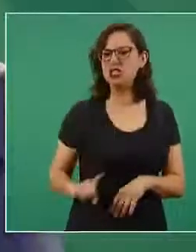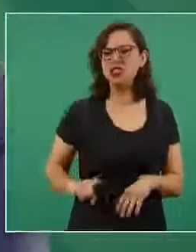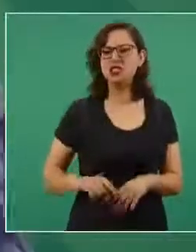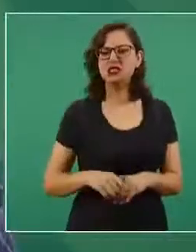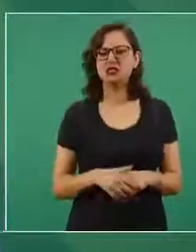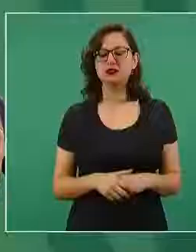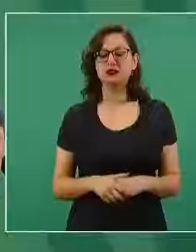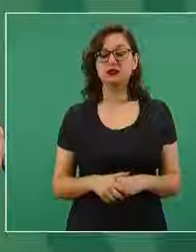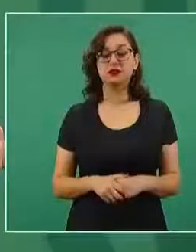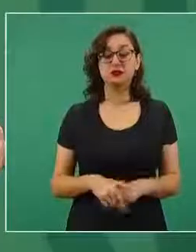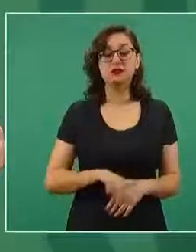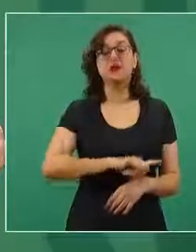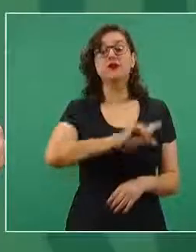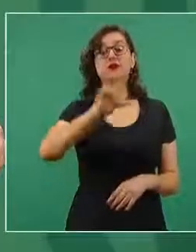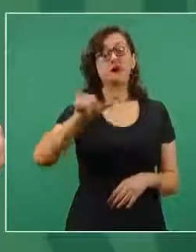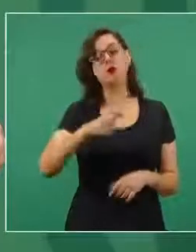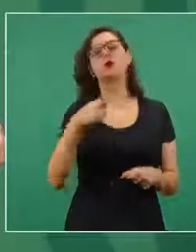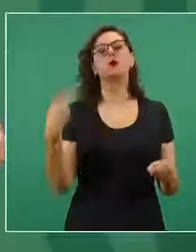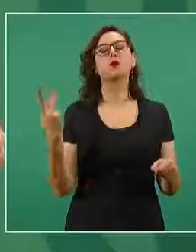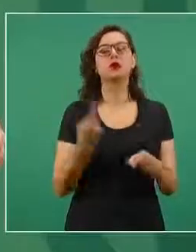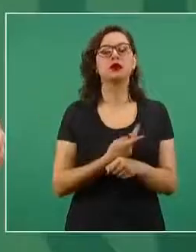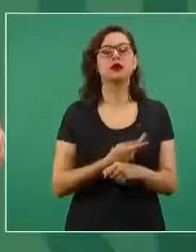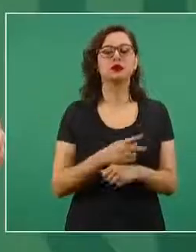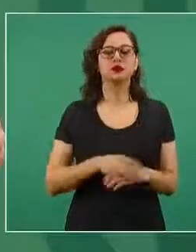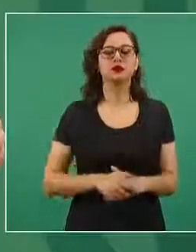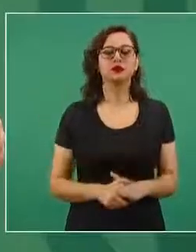y ya sale el